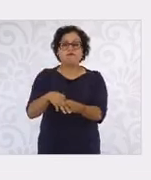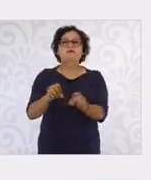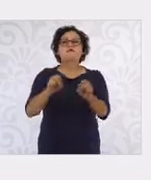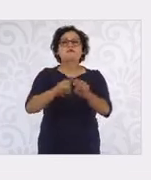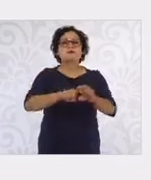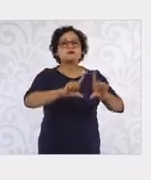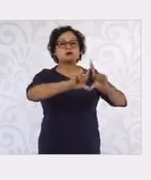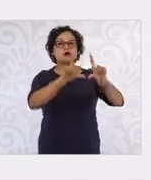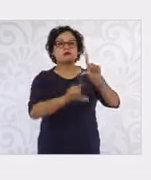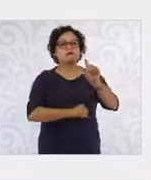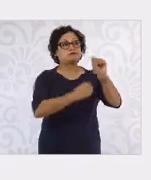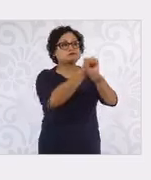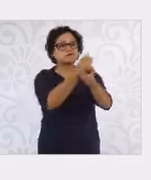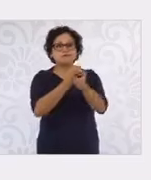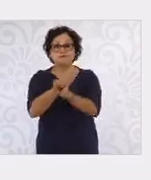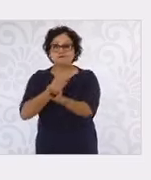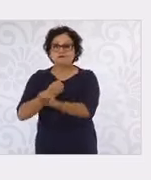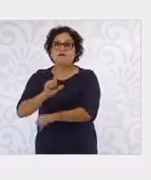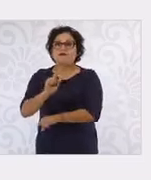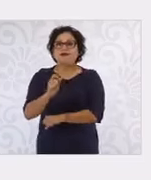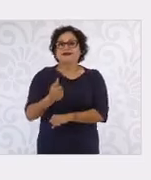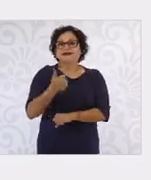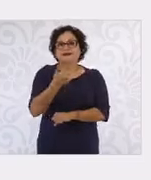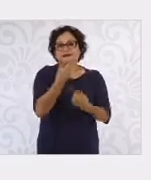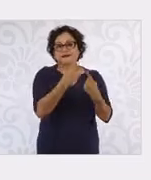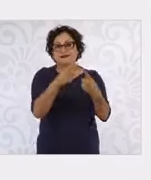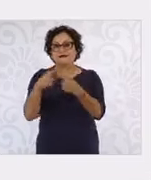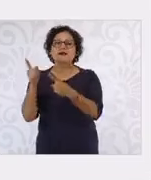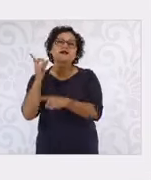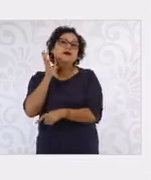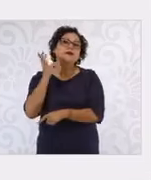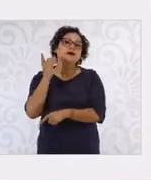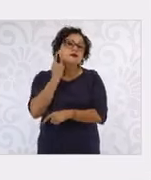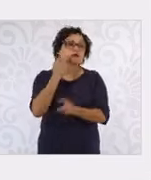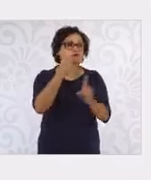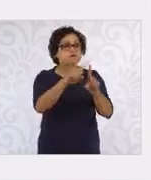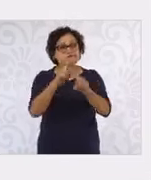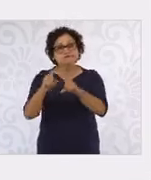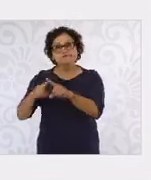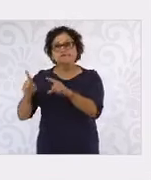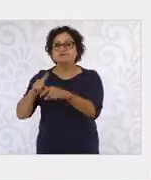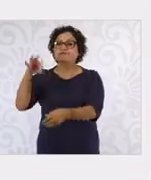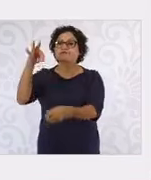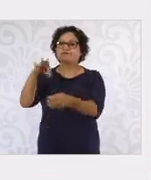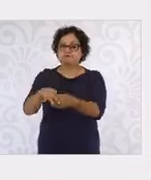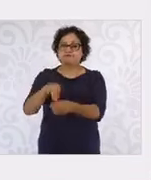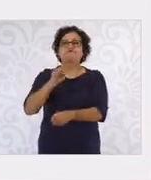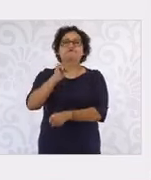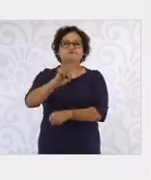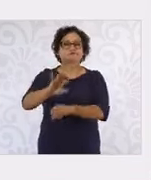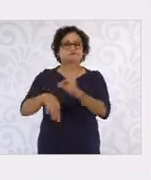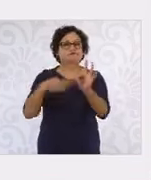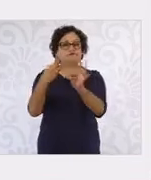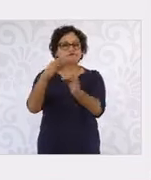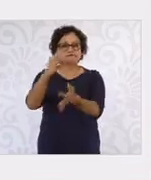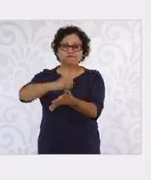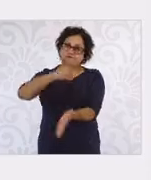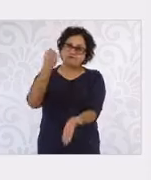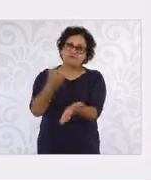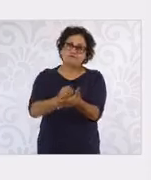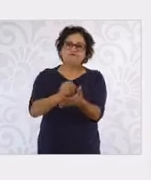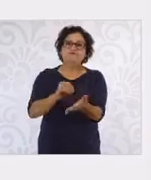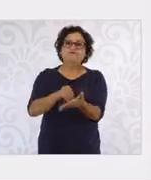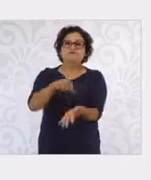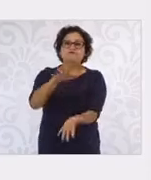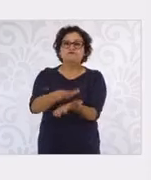congresos locales, con ello termina su ciclo y la presidenta está en condiciones de firmar el decreto para publicarse en el Diario Oficial de la